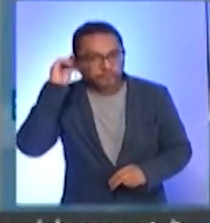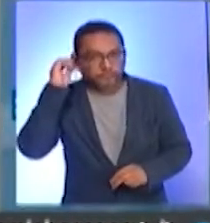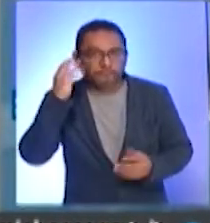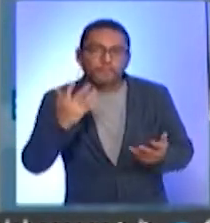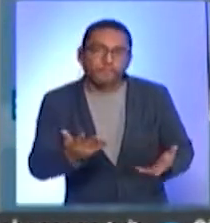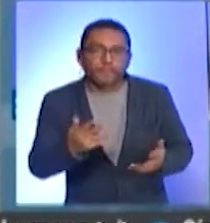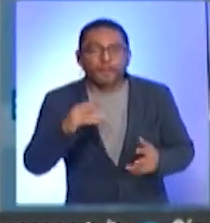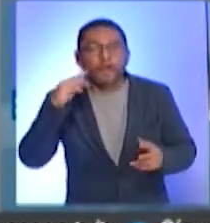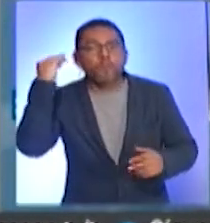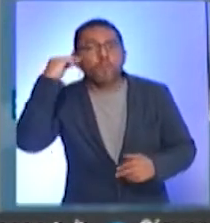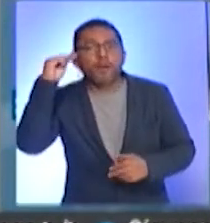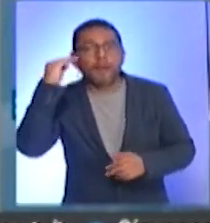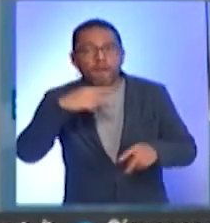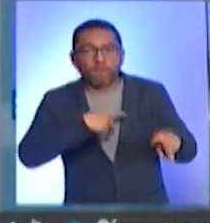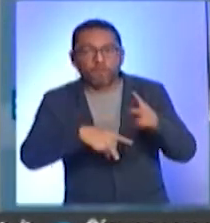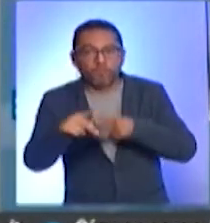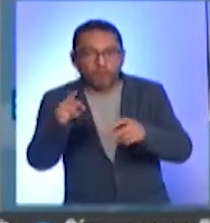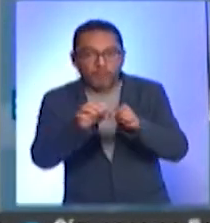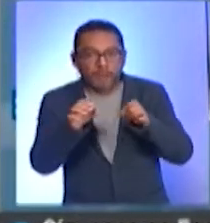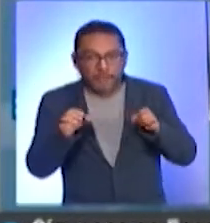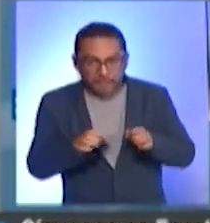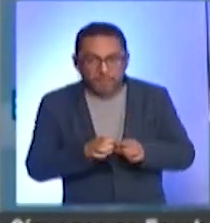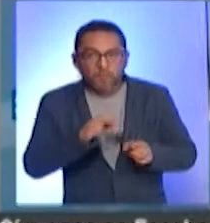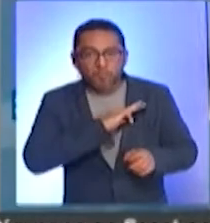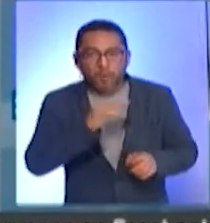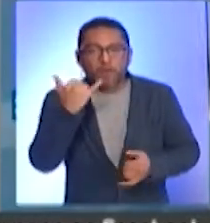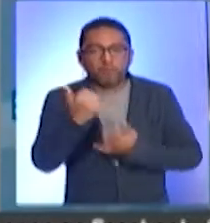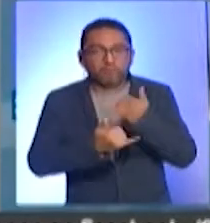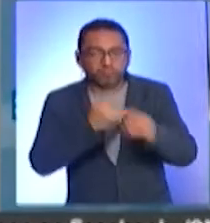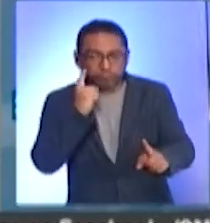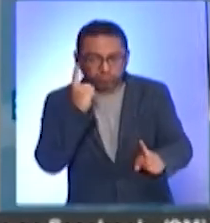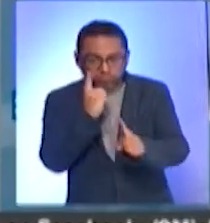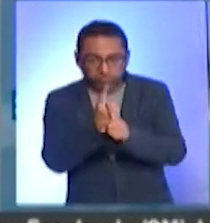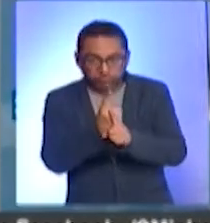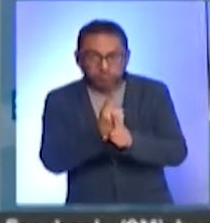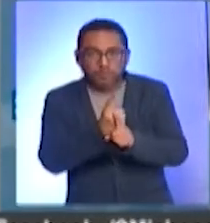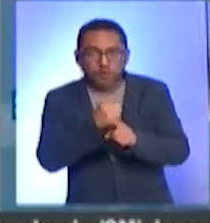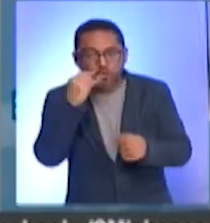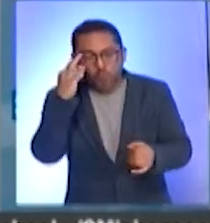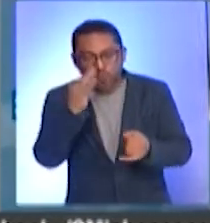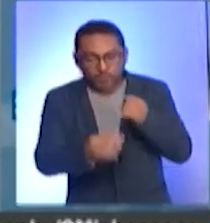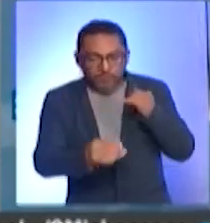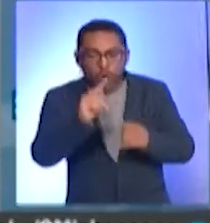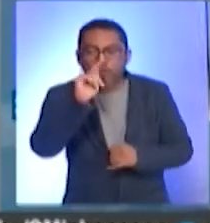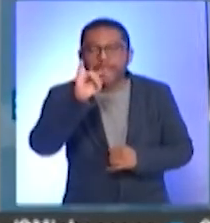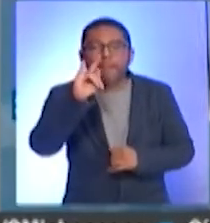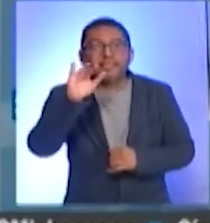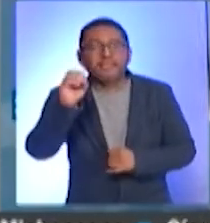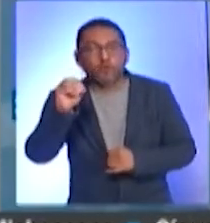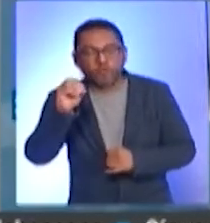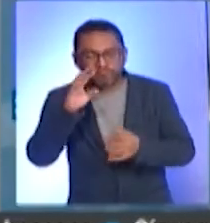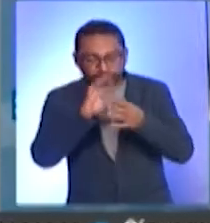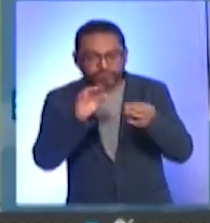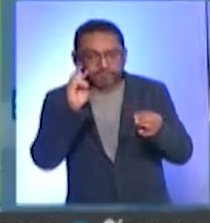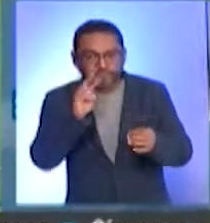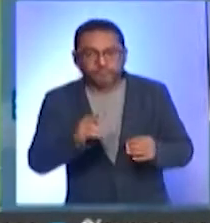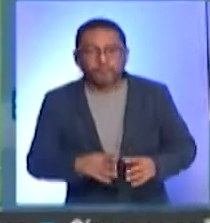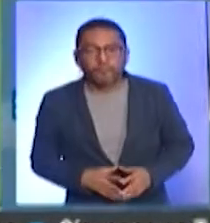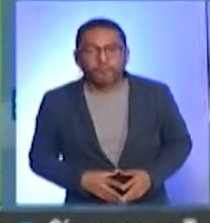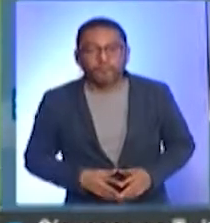y atlético morelia amplio favorito cuando se enfrente al sotanero está aquí los deberes